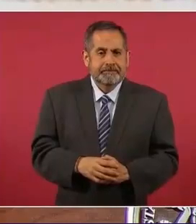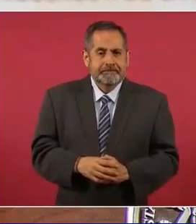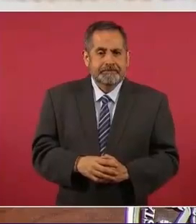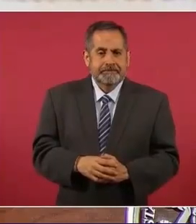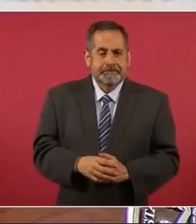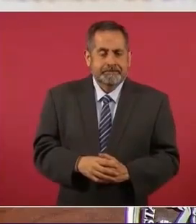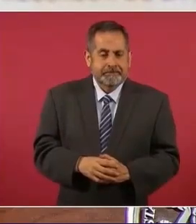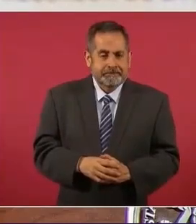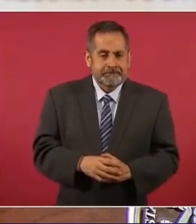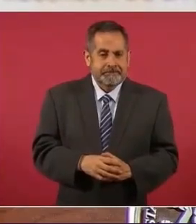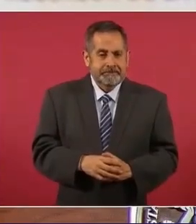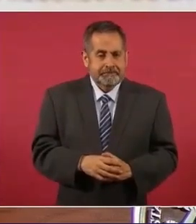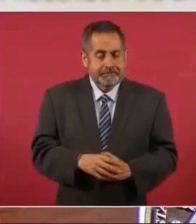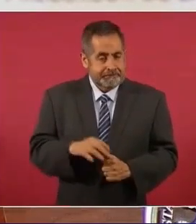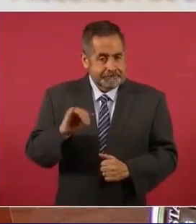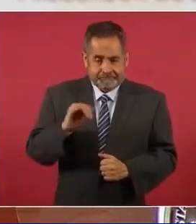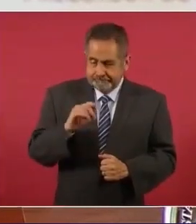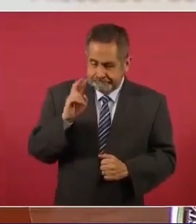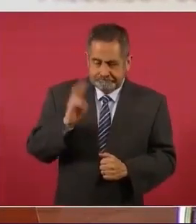si